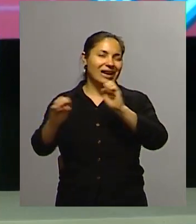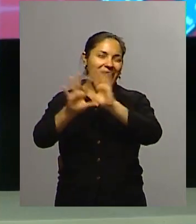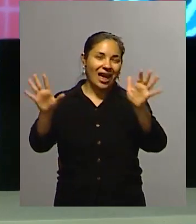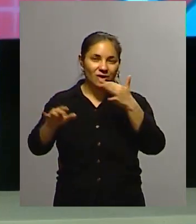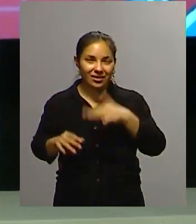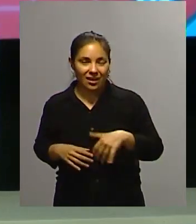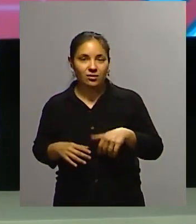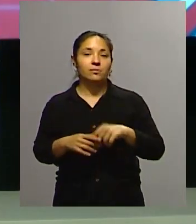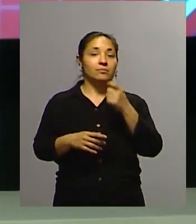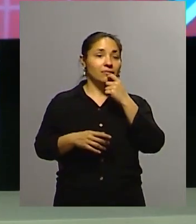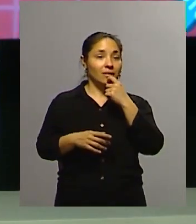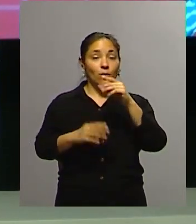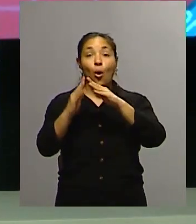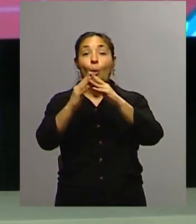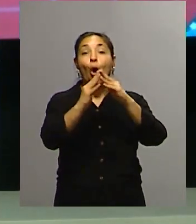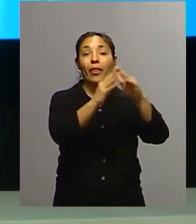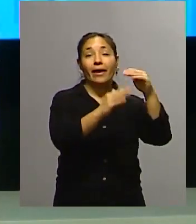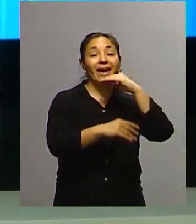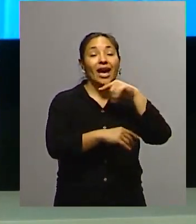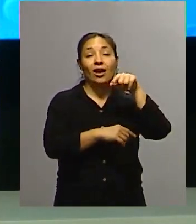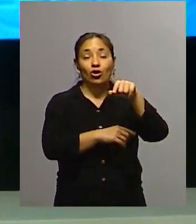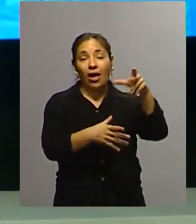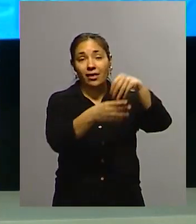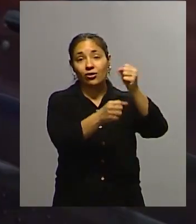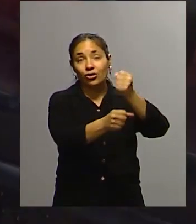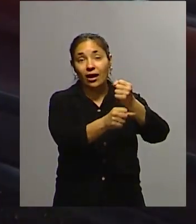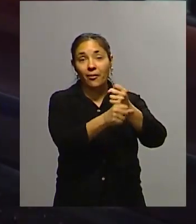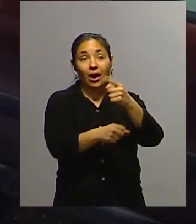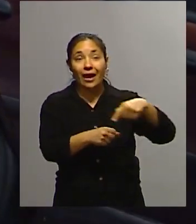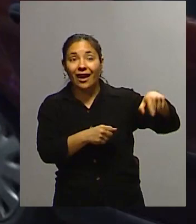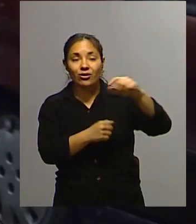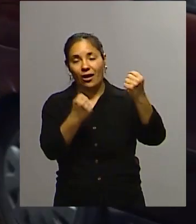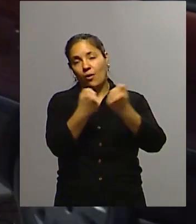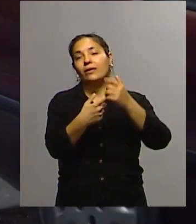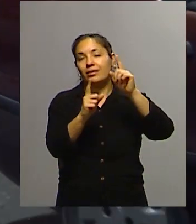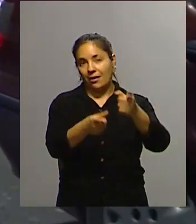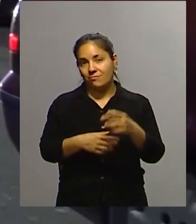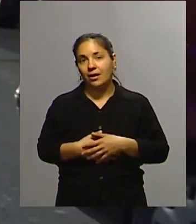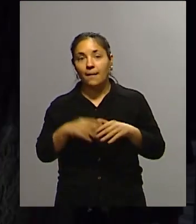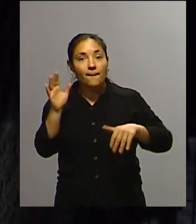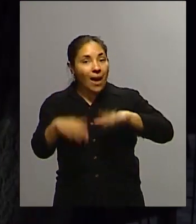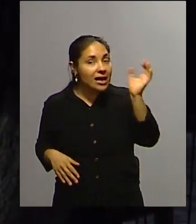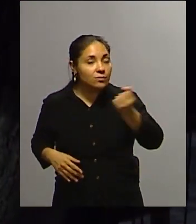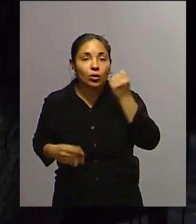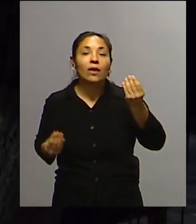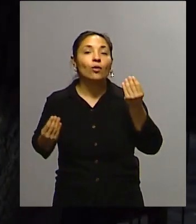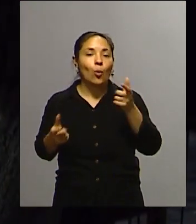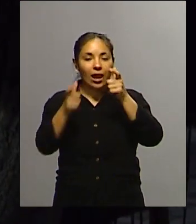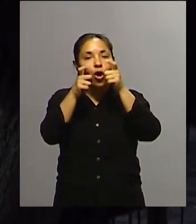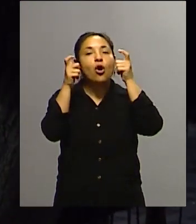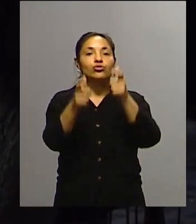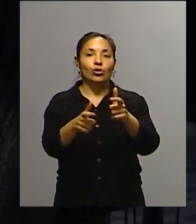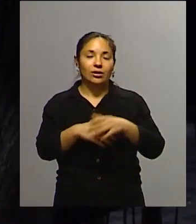al bodeguero que le preguntes, va a estar de acuerdo con eso. Me parece que el eje fuerte son los controles, porque la variable